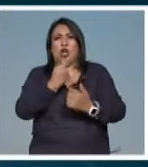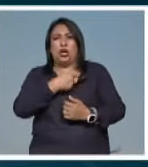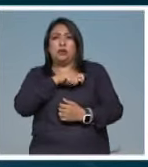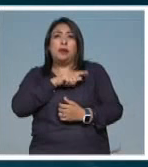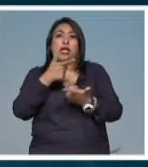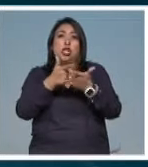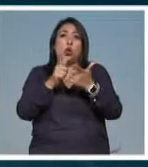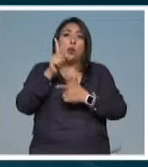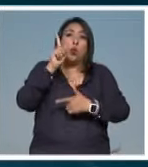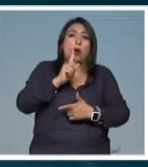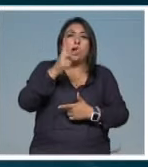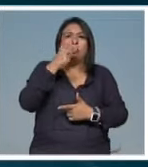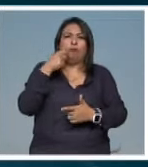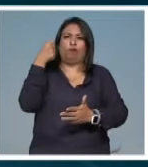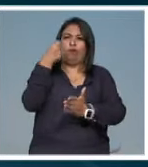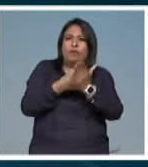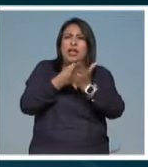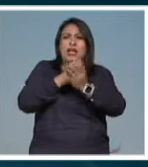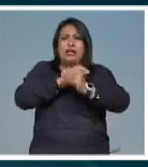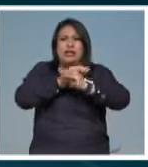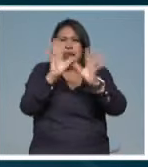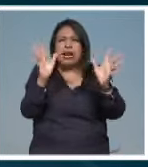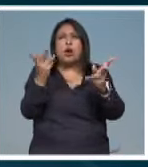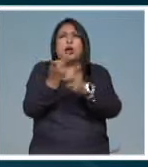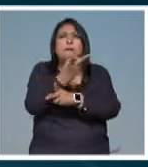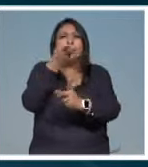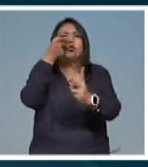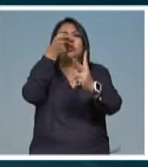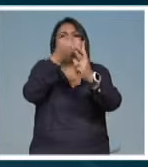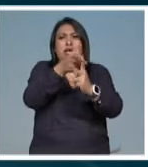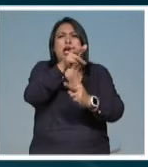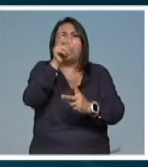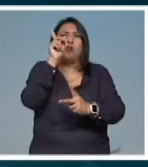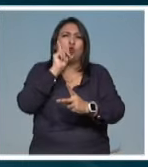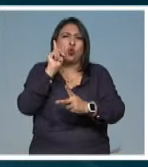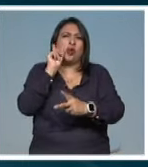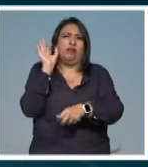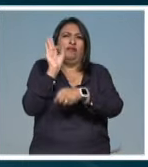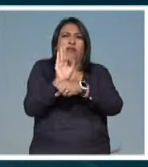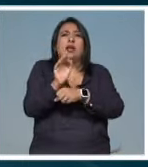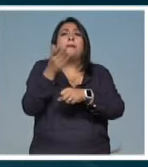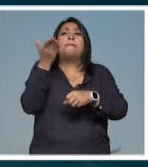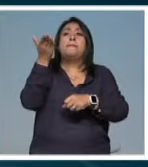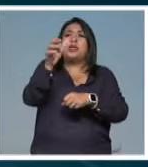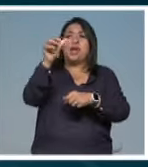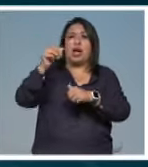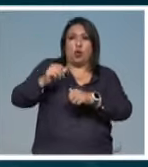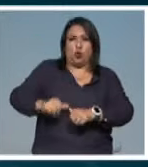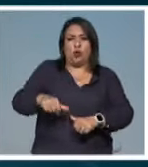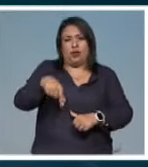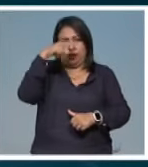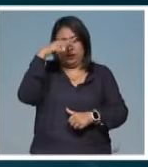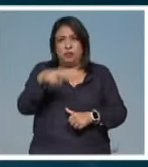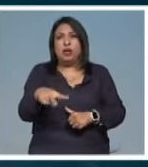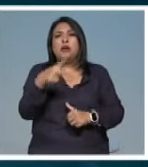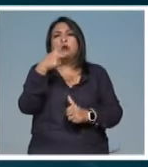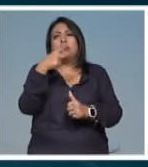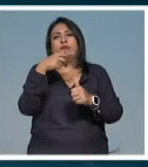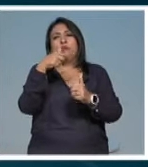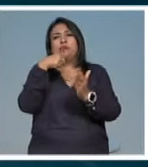de mujeres y hombres exigieron el esclarecimiento del asesinato del activista a las autoridades de nuestro país. Por medio de una